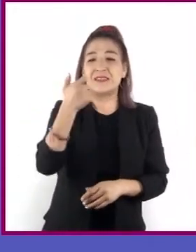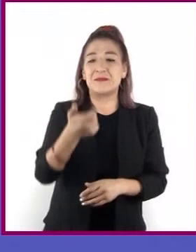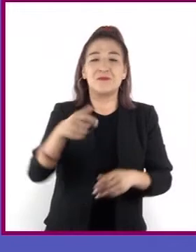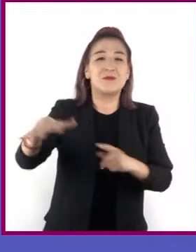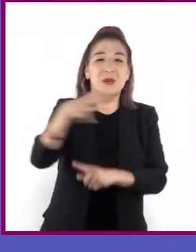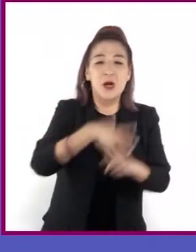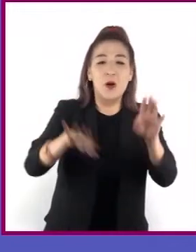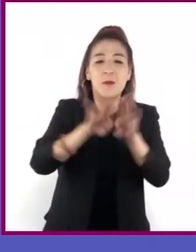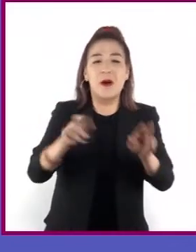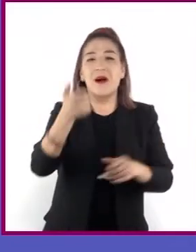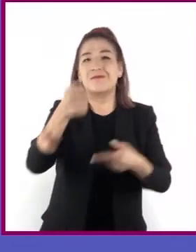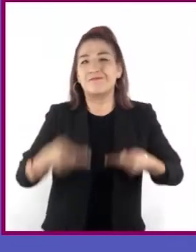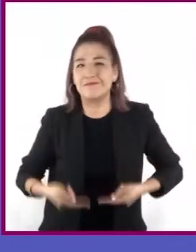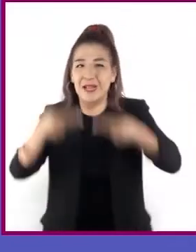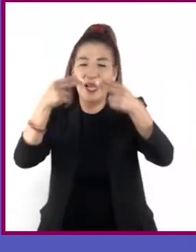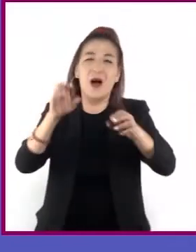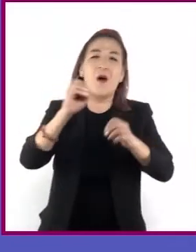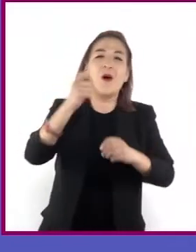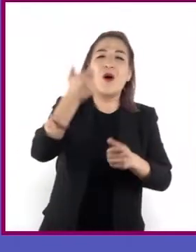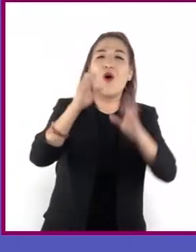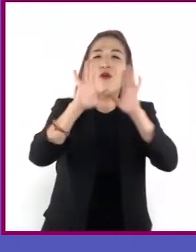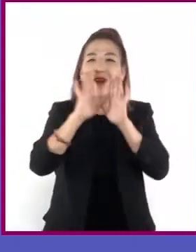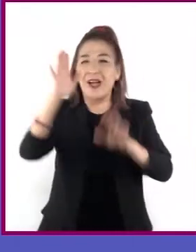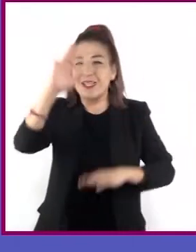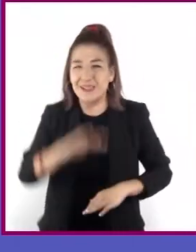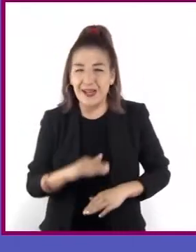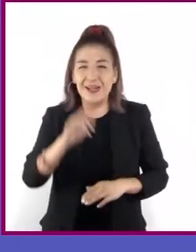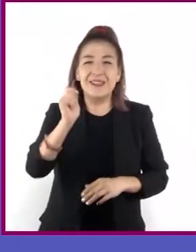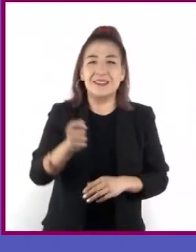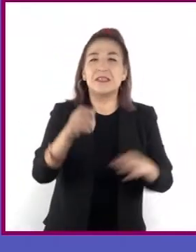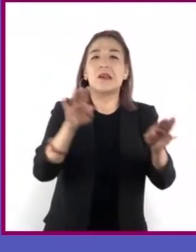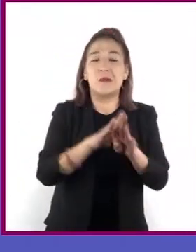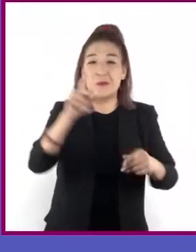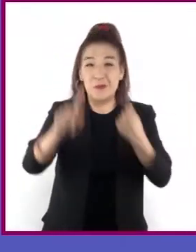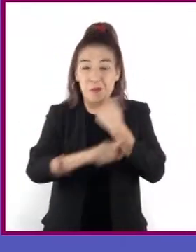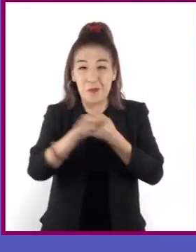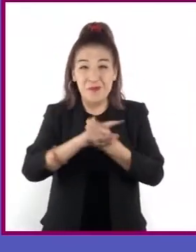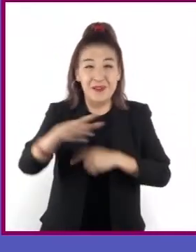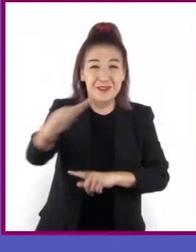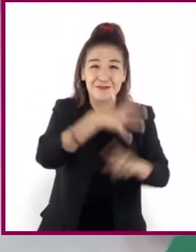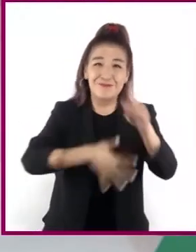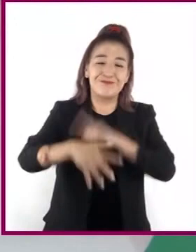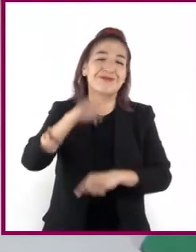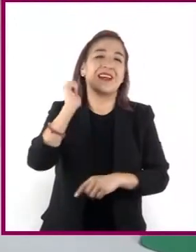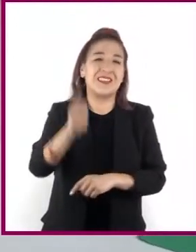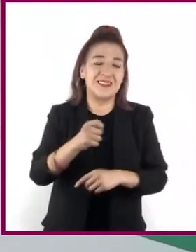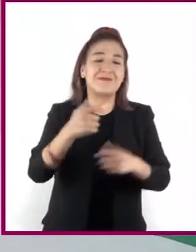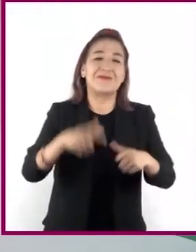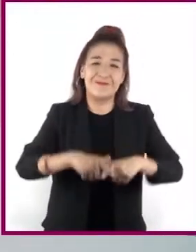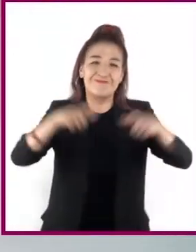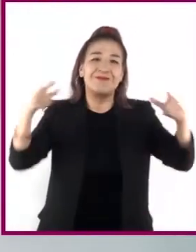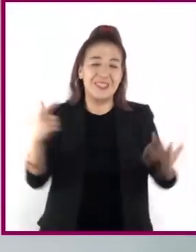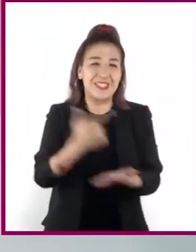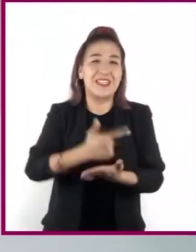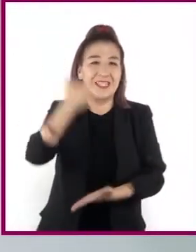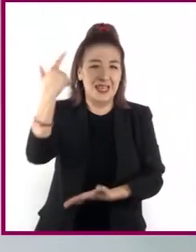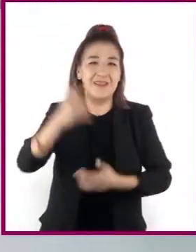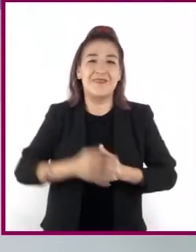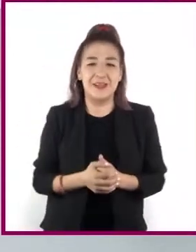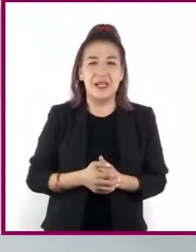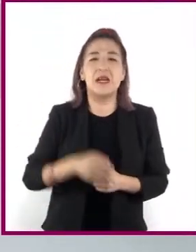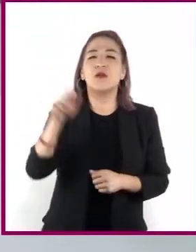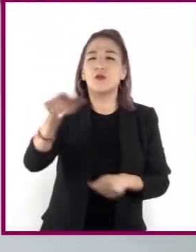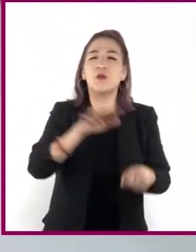múltiples microtemporadas. Sin embargo, el impacto ambiental podría ser grande. ¿Qué aspectos crees que